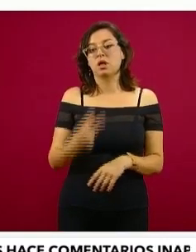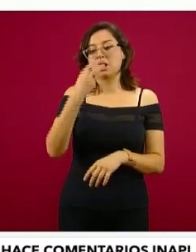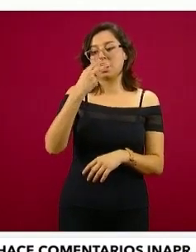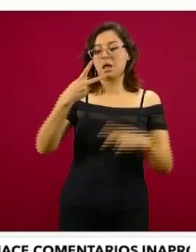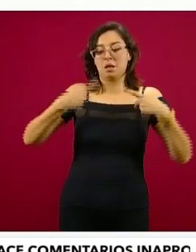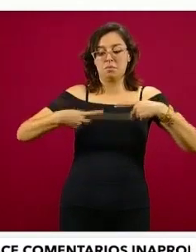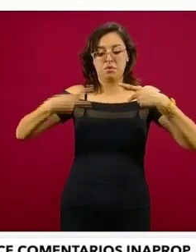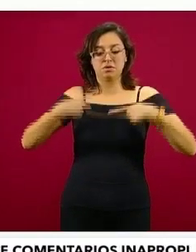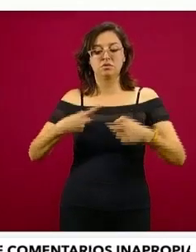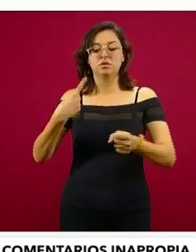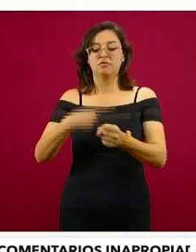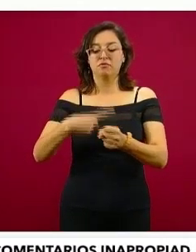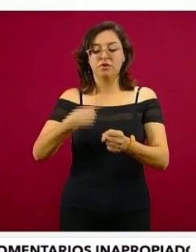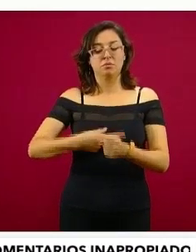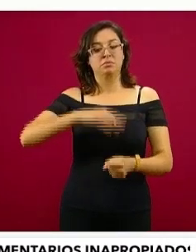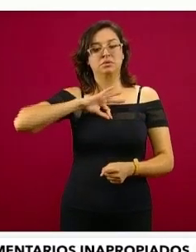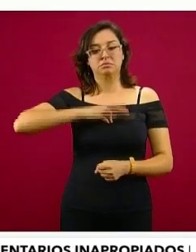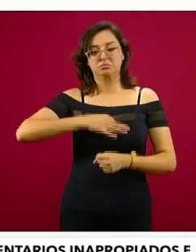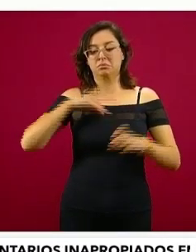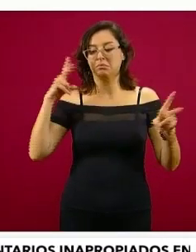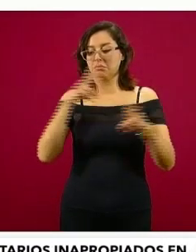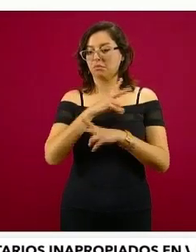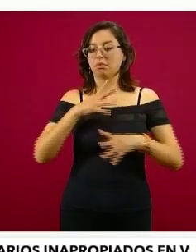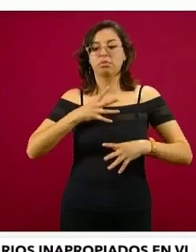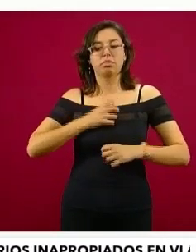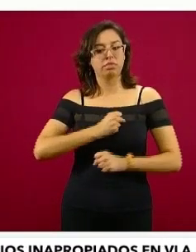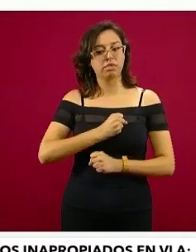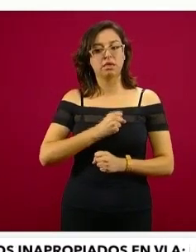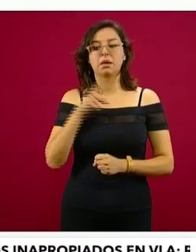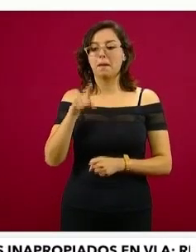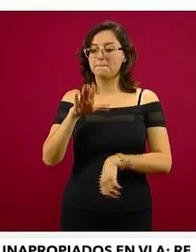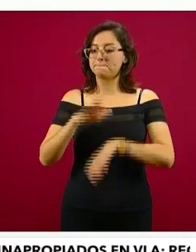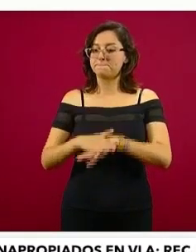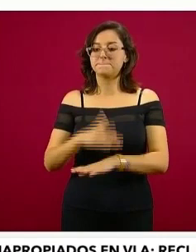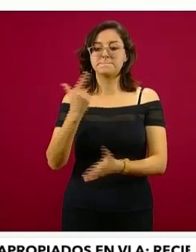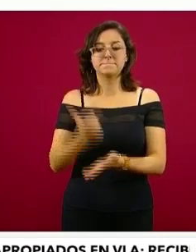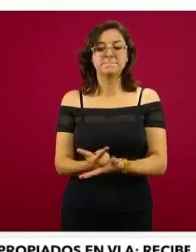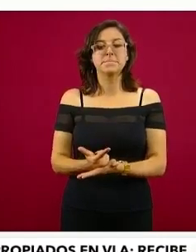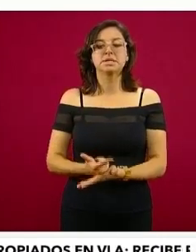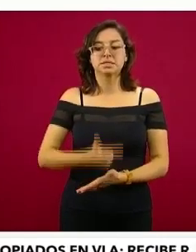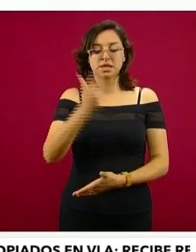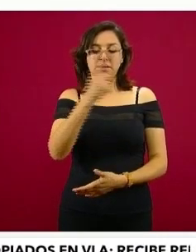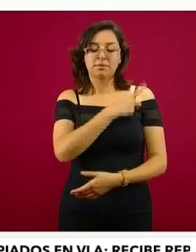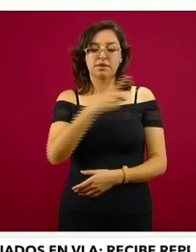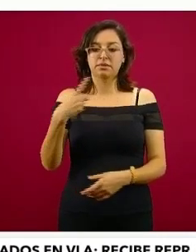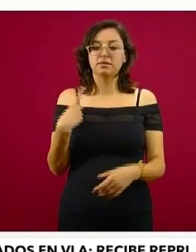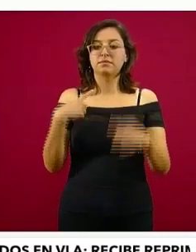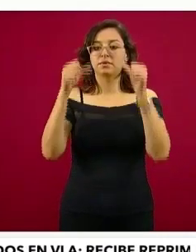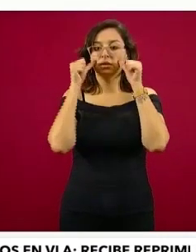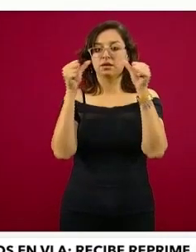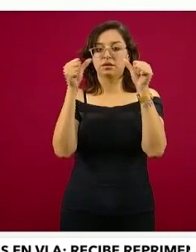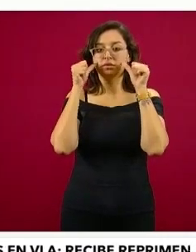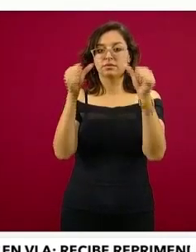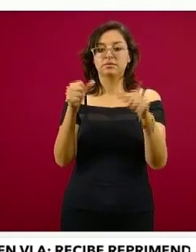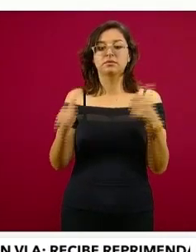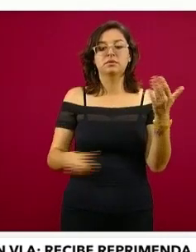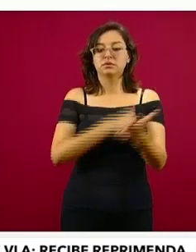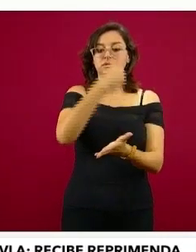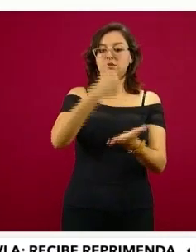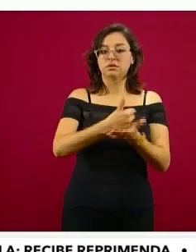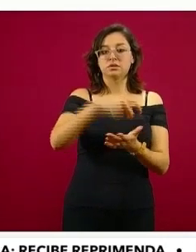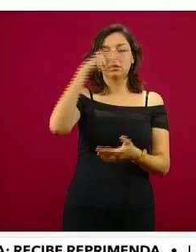pacientes con falla respiratoria y que se consideran los más críticos en esta epidemia. Ciudad de